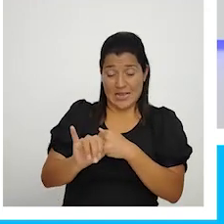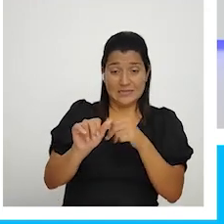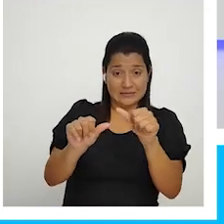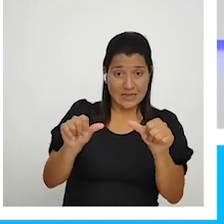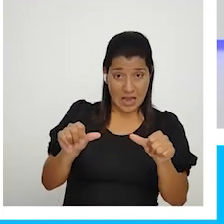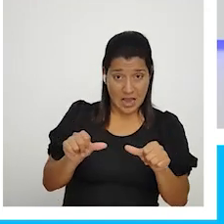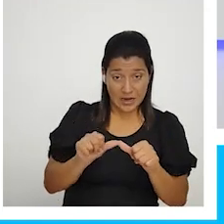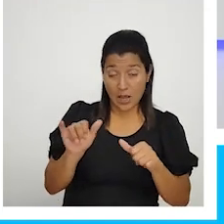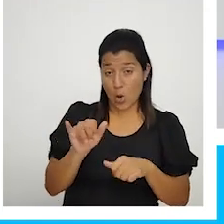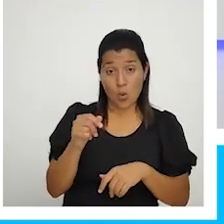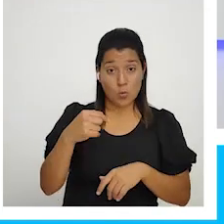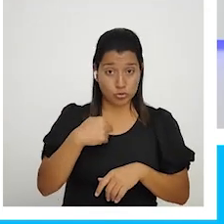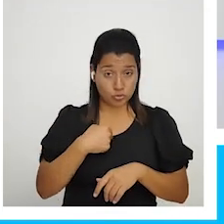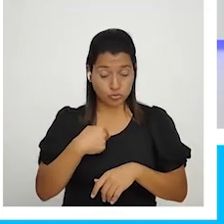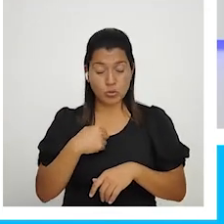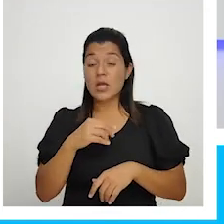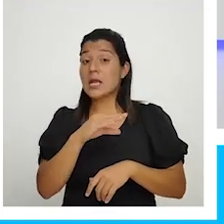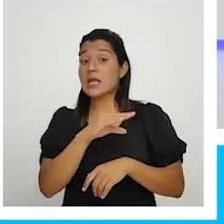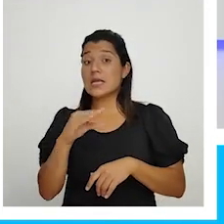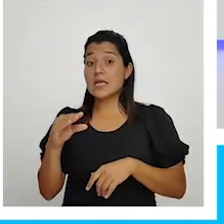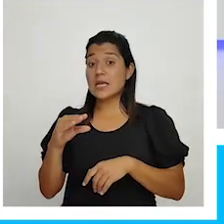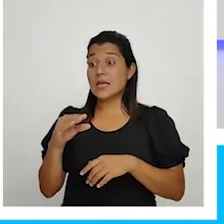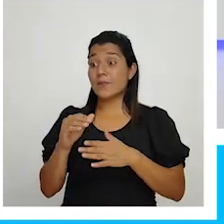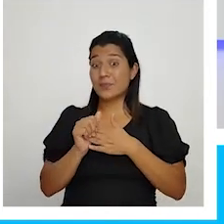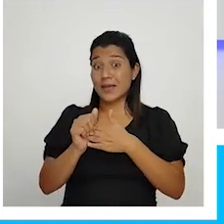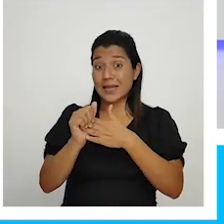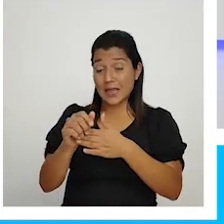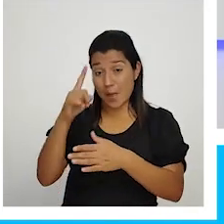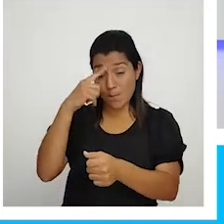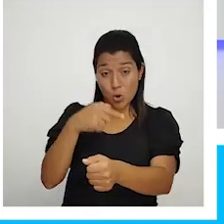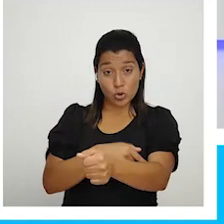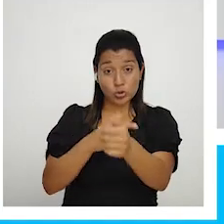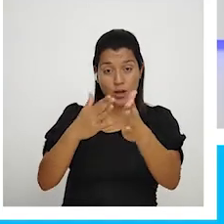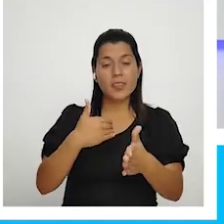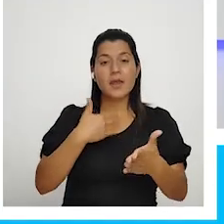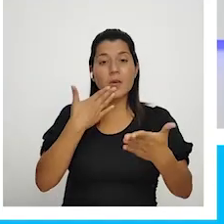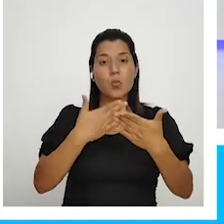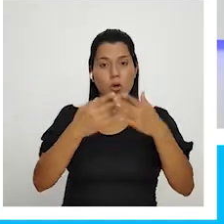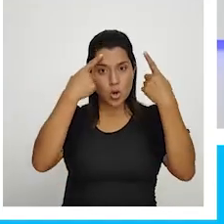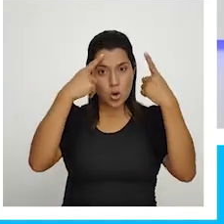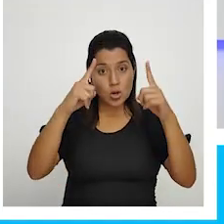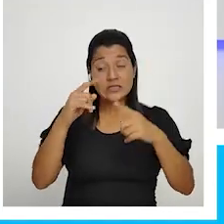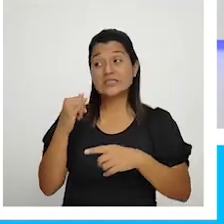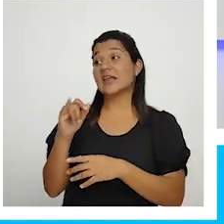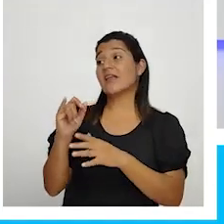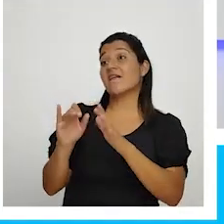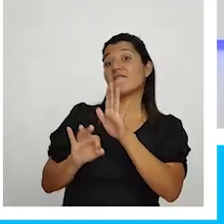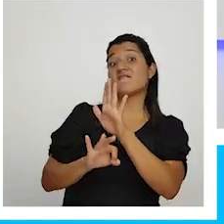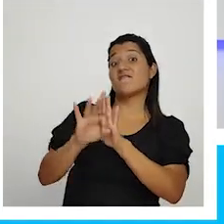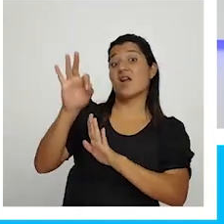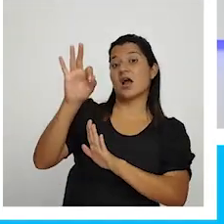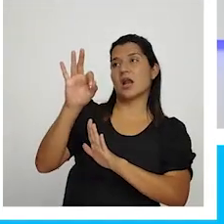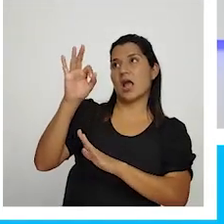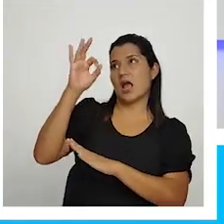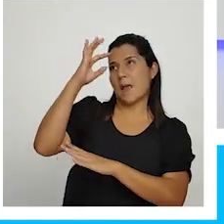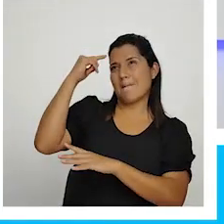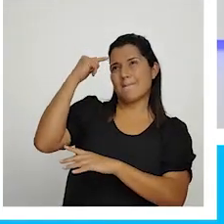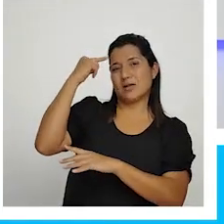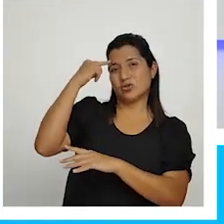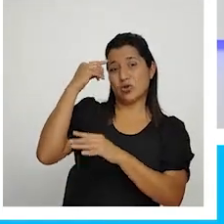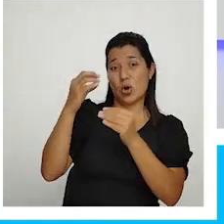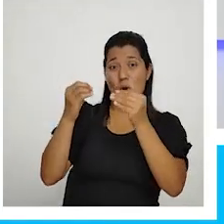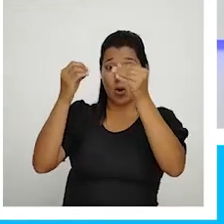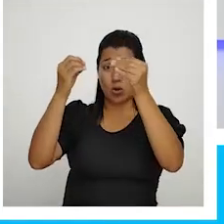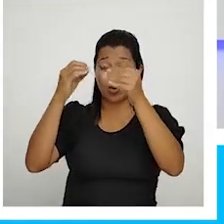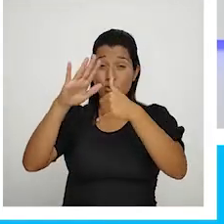que gracias a que han sido lideradas por enfermería se han tenido muy buenos resultados. Bueno, si Franklin Chang hubiera creído en lo que su maestra de primaria le hubiera